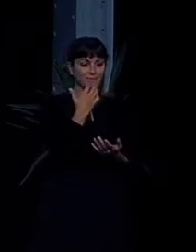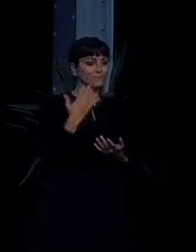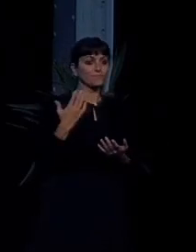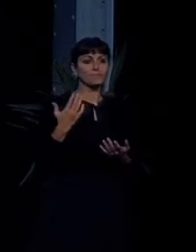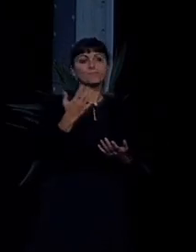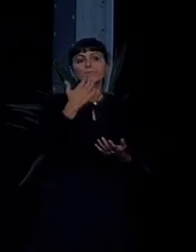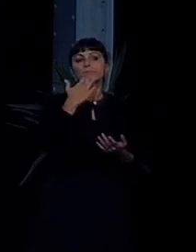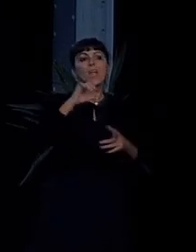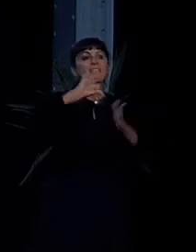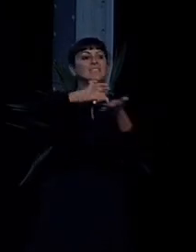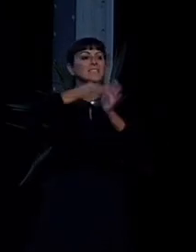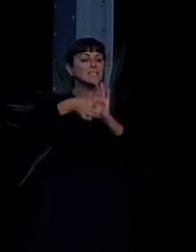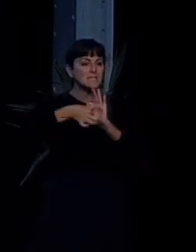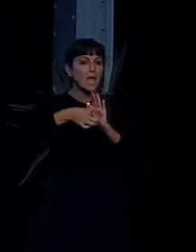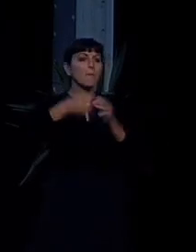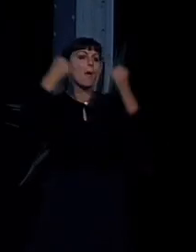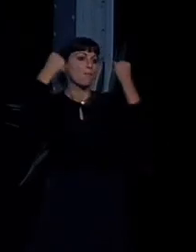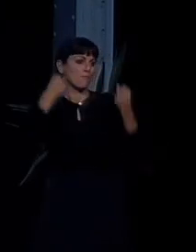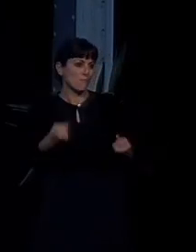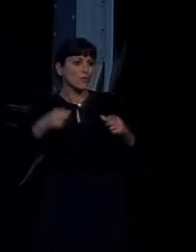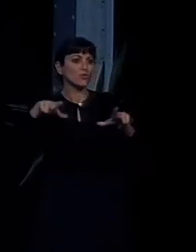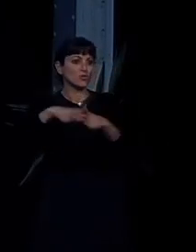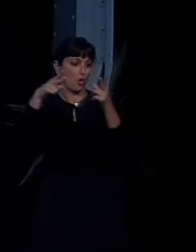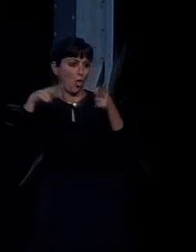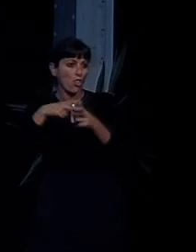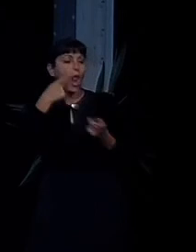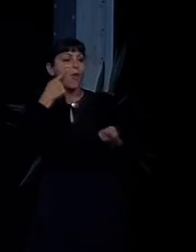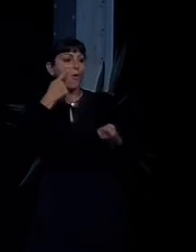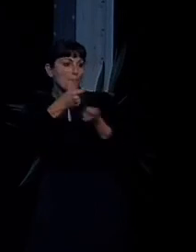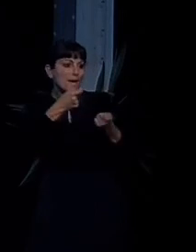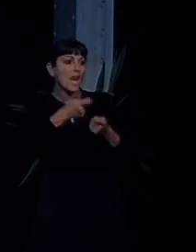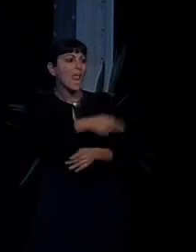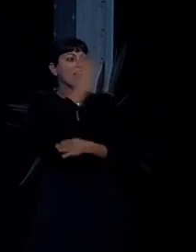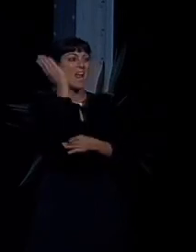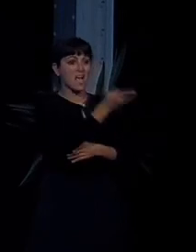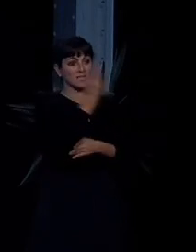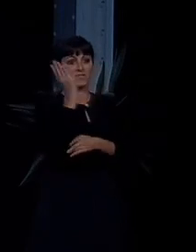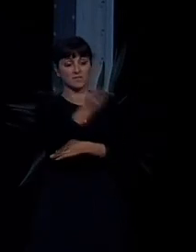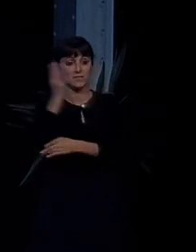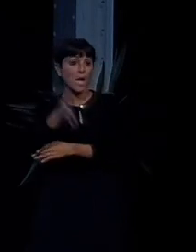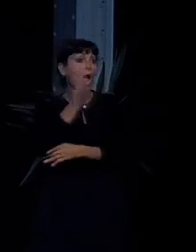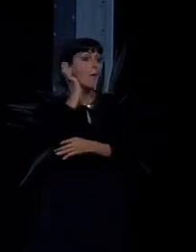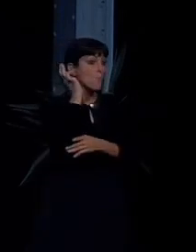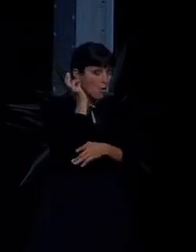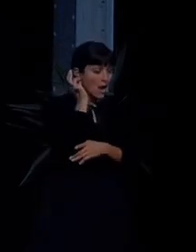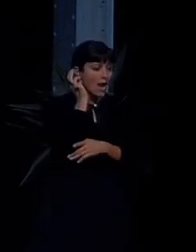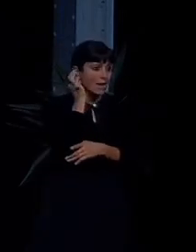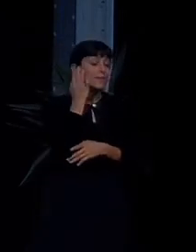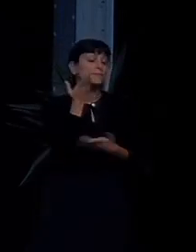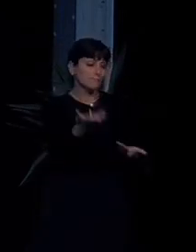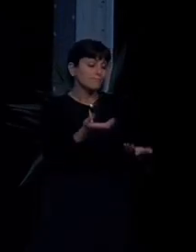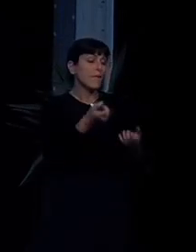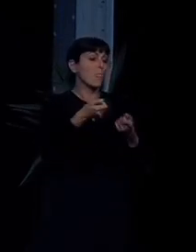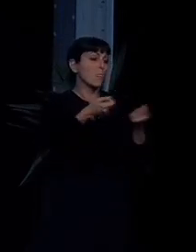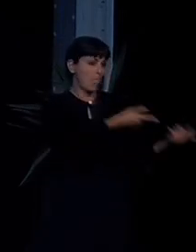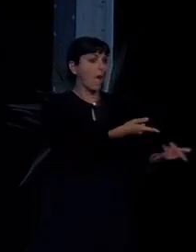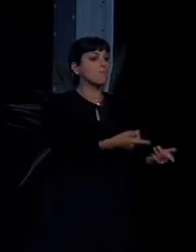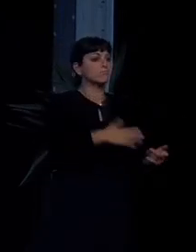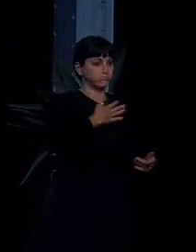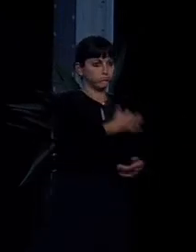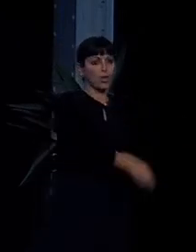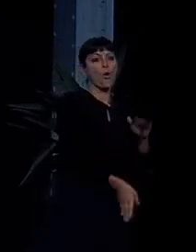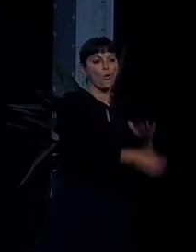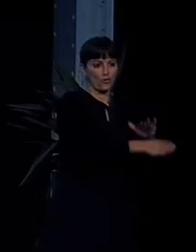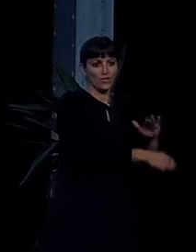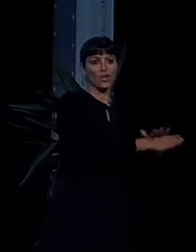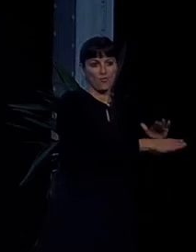un potente sistema punitivo social que vigila y castiga constantemente a las mujeres, ¿no? Por lo tanto,